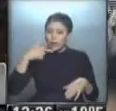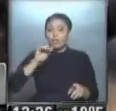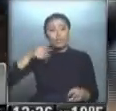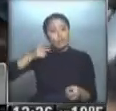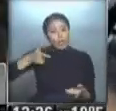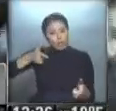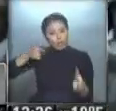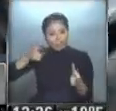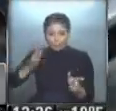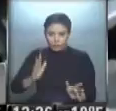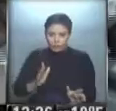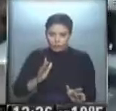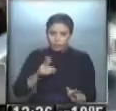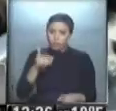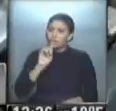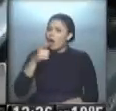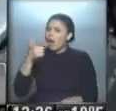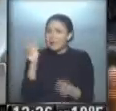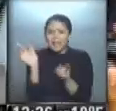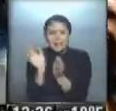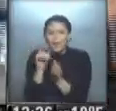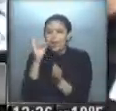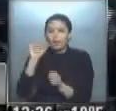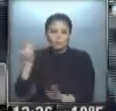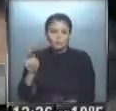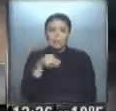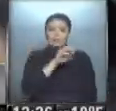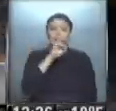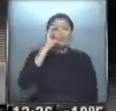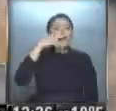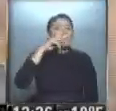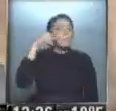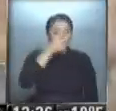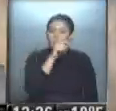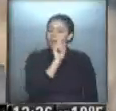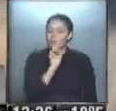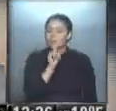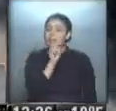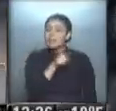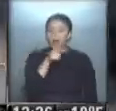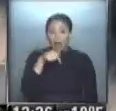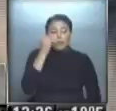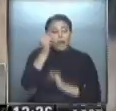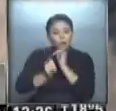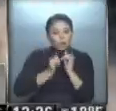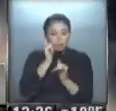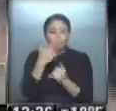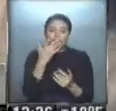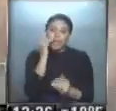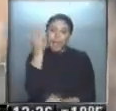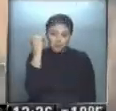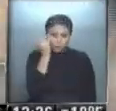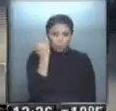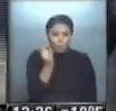no de un arma chiquita o de un arma casera se llama romina meneghini a ver lo que está contando ella a la justicia lo que pudo contar